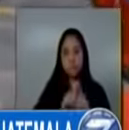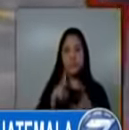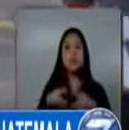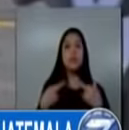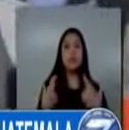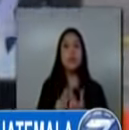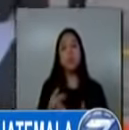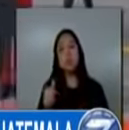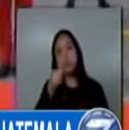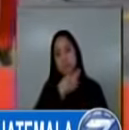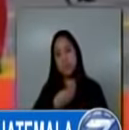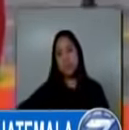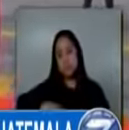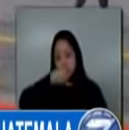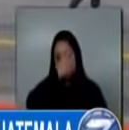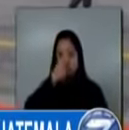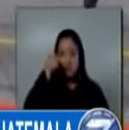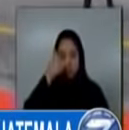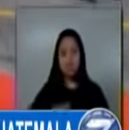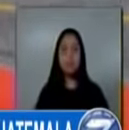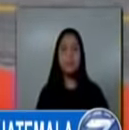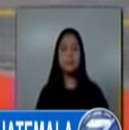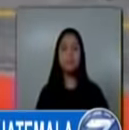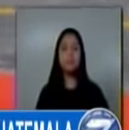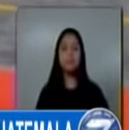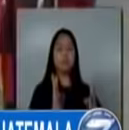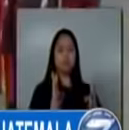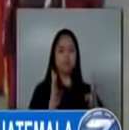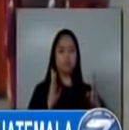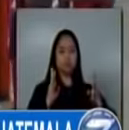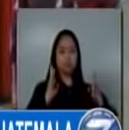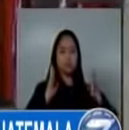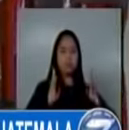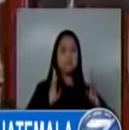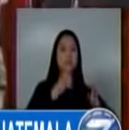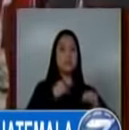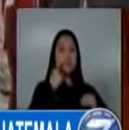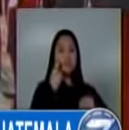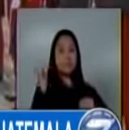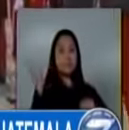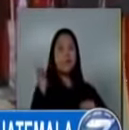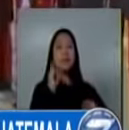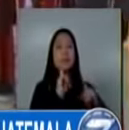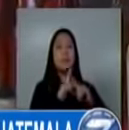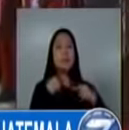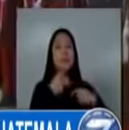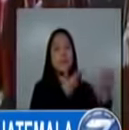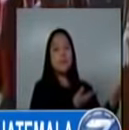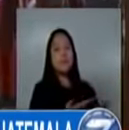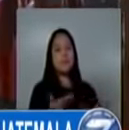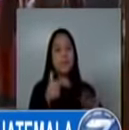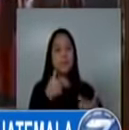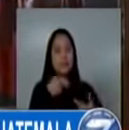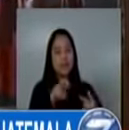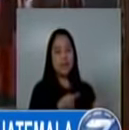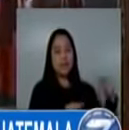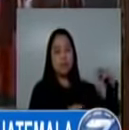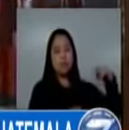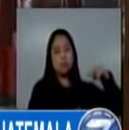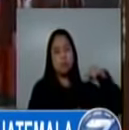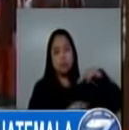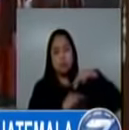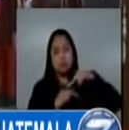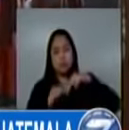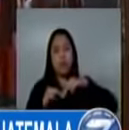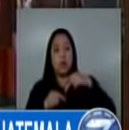su nación integrada por al menos 20 personas. Luego, se trasladó a la Fuerza Aérea Guatemalteca, donde